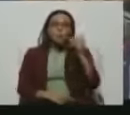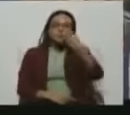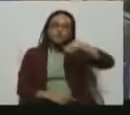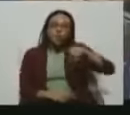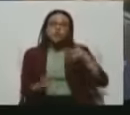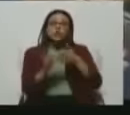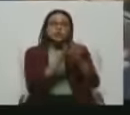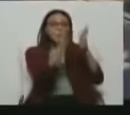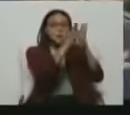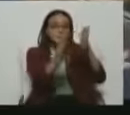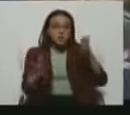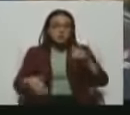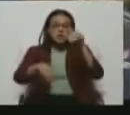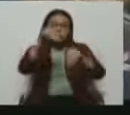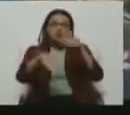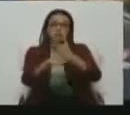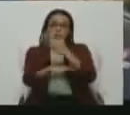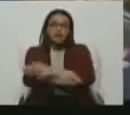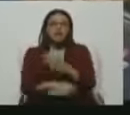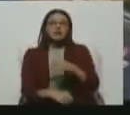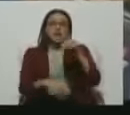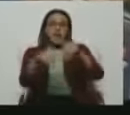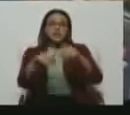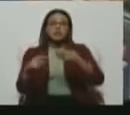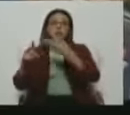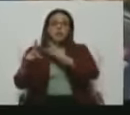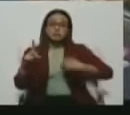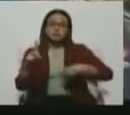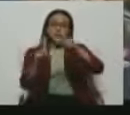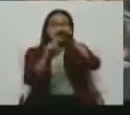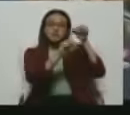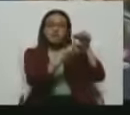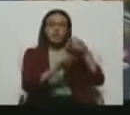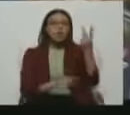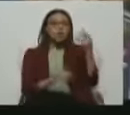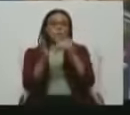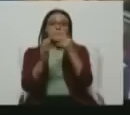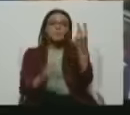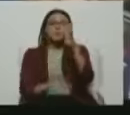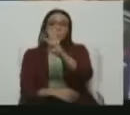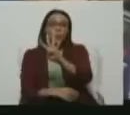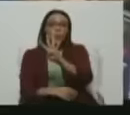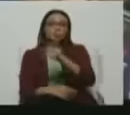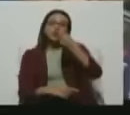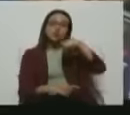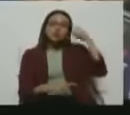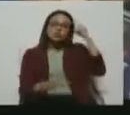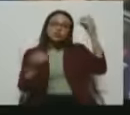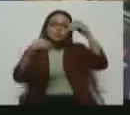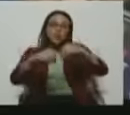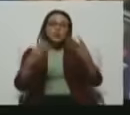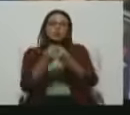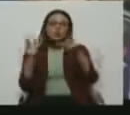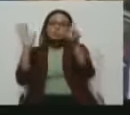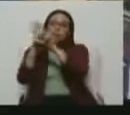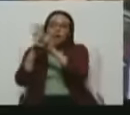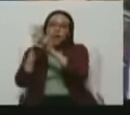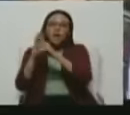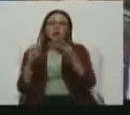proceso electoral, elecciones presidenciales 2024, en concordancia con los artículos